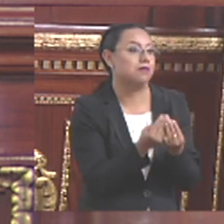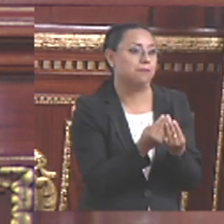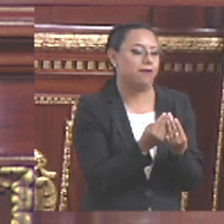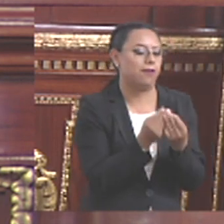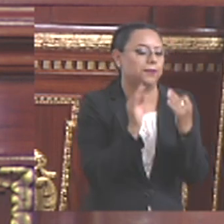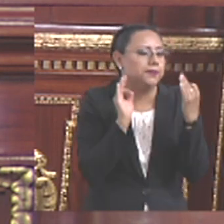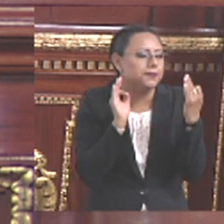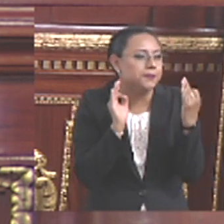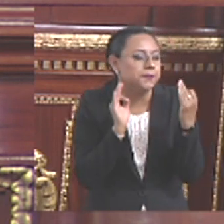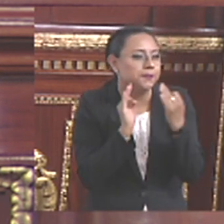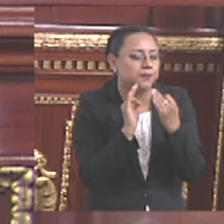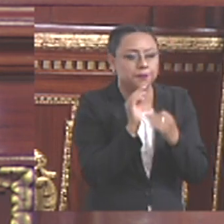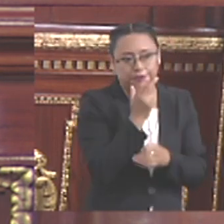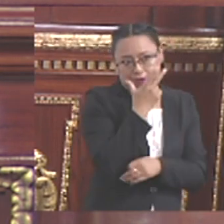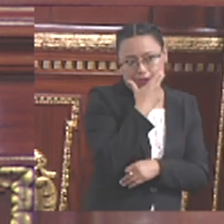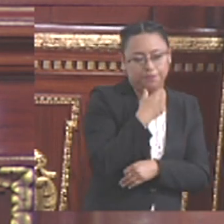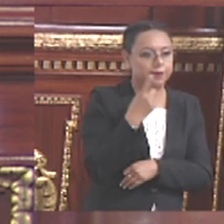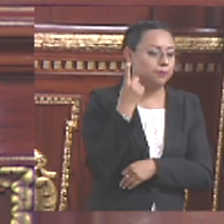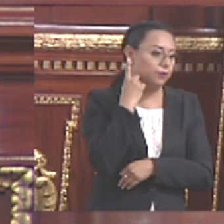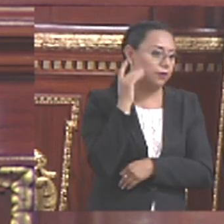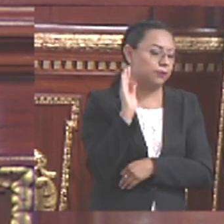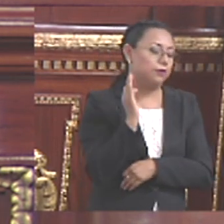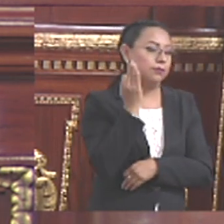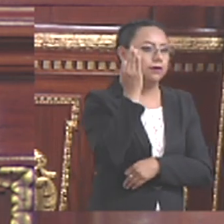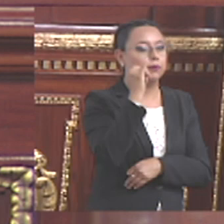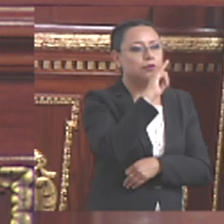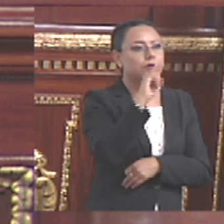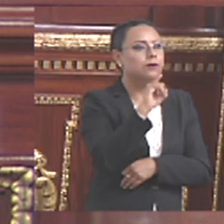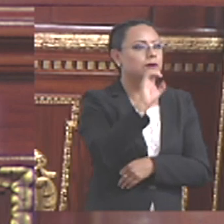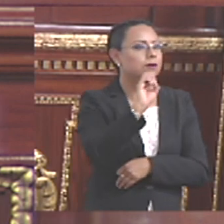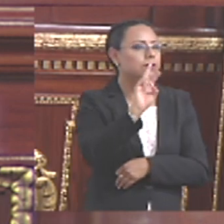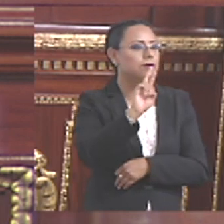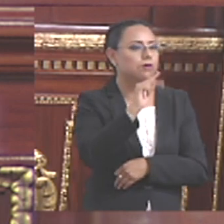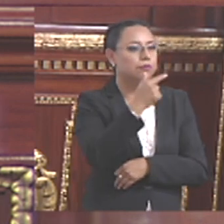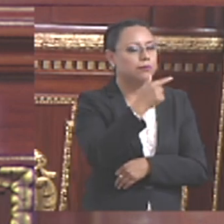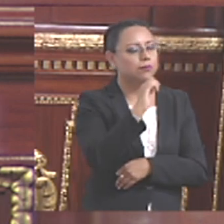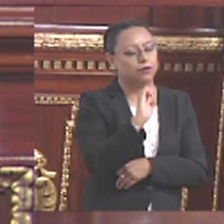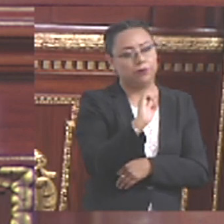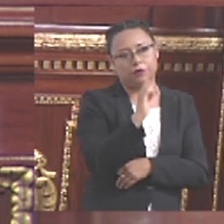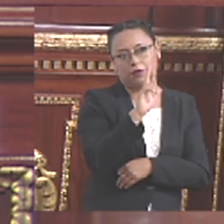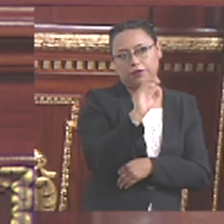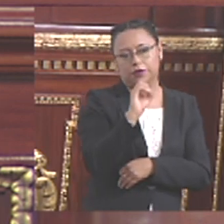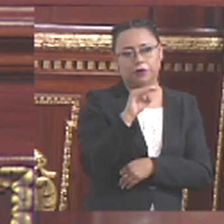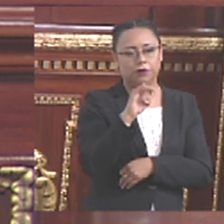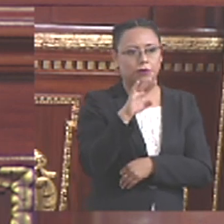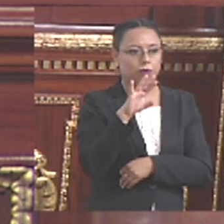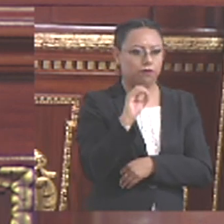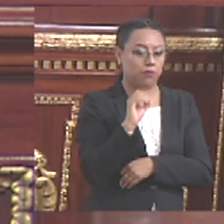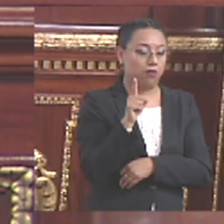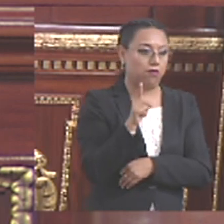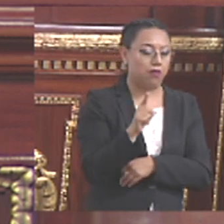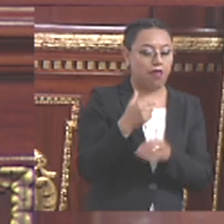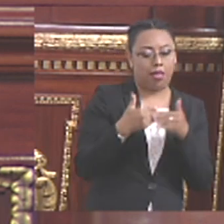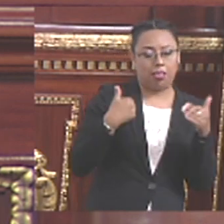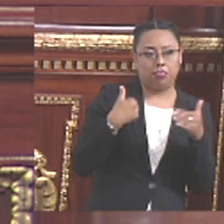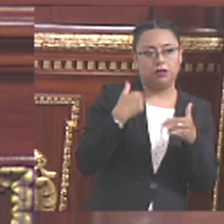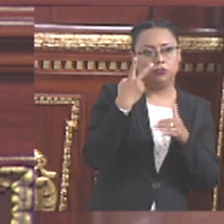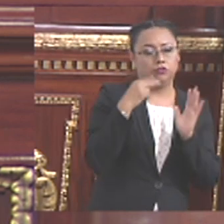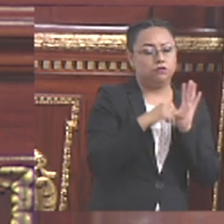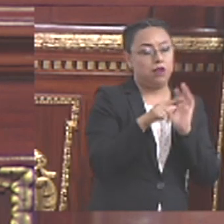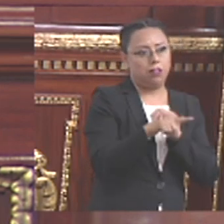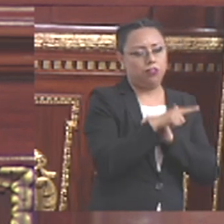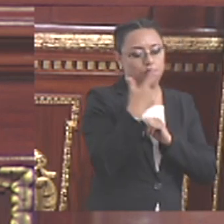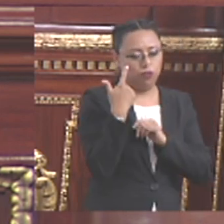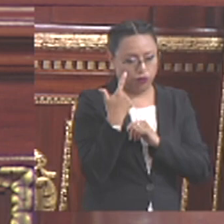el diputado federal Jorge Romero, quien desde el 2012 ha gobernado la alcaldía Benito